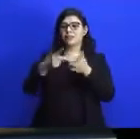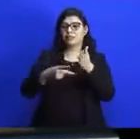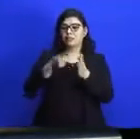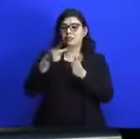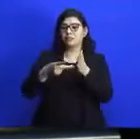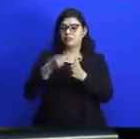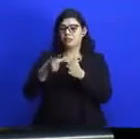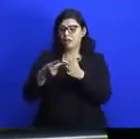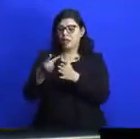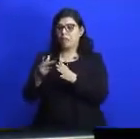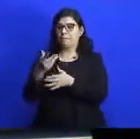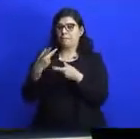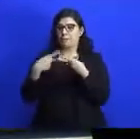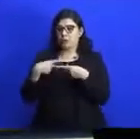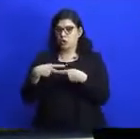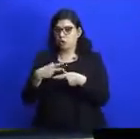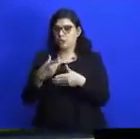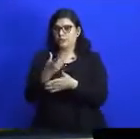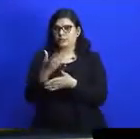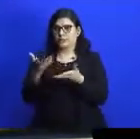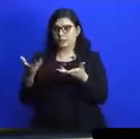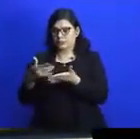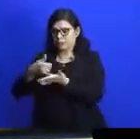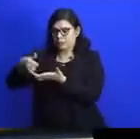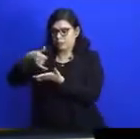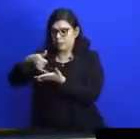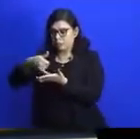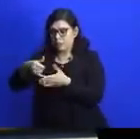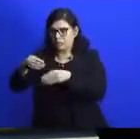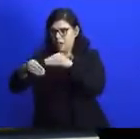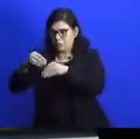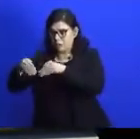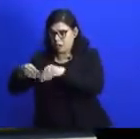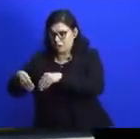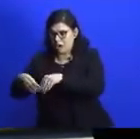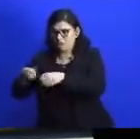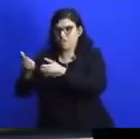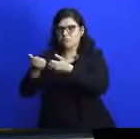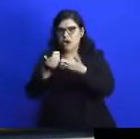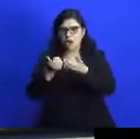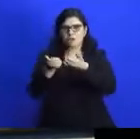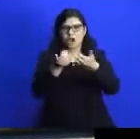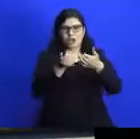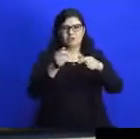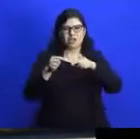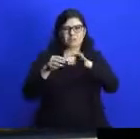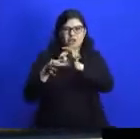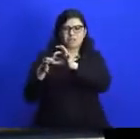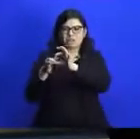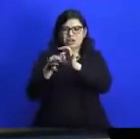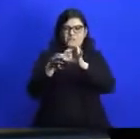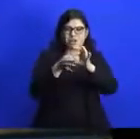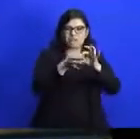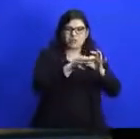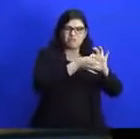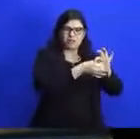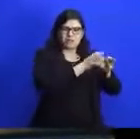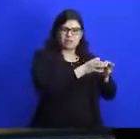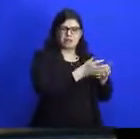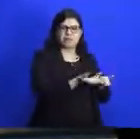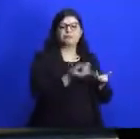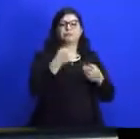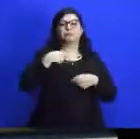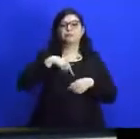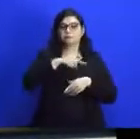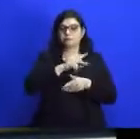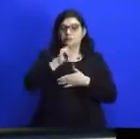productor y las grandes empresas para llevar el producto. Y ahí está nuestra posibilidad. Entendiendo este rol de habilitador, hemos creado